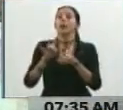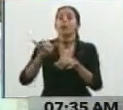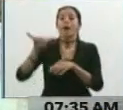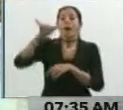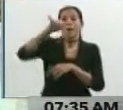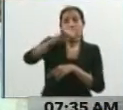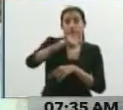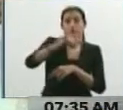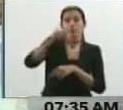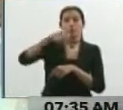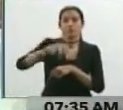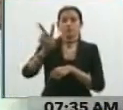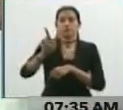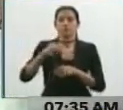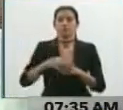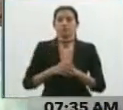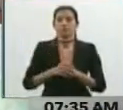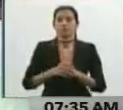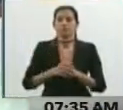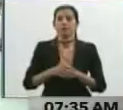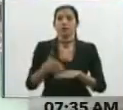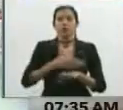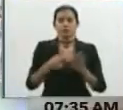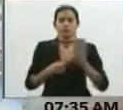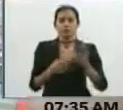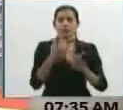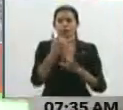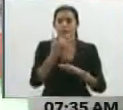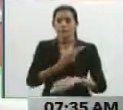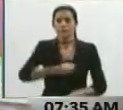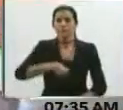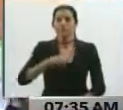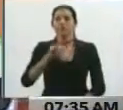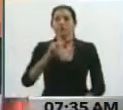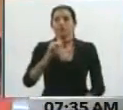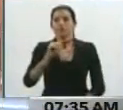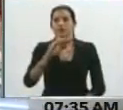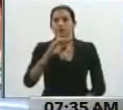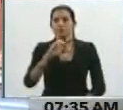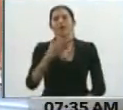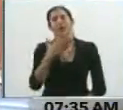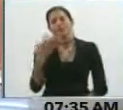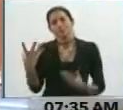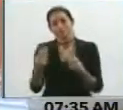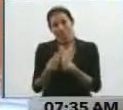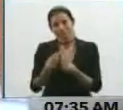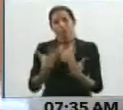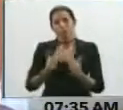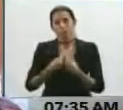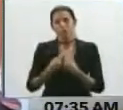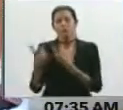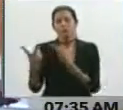nuestro país para eso ya lo habíamos presentado en la parte anterior al presidente de líneas gracias por estar con nosotros louis